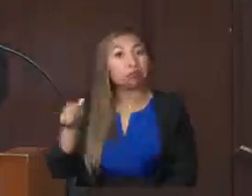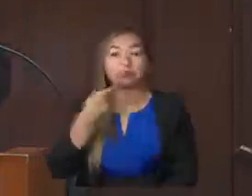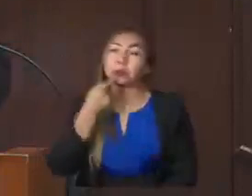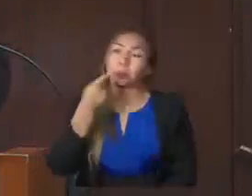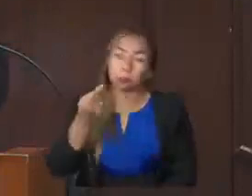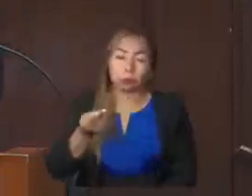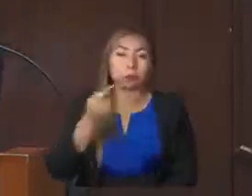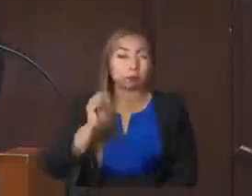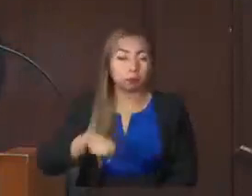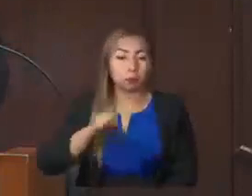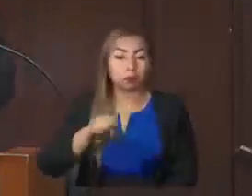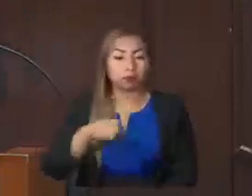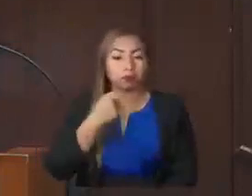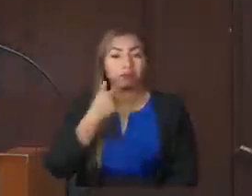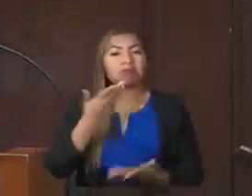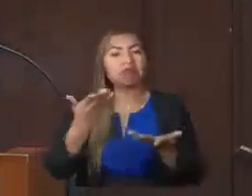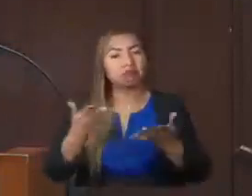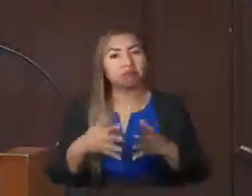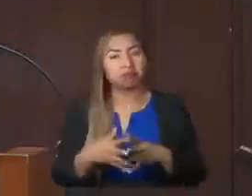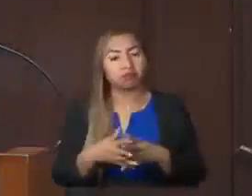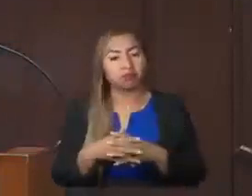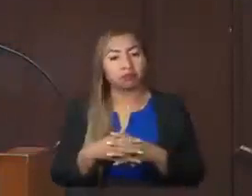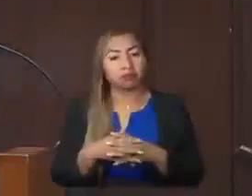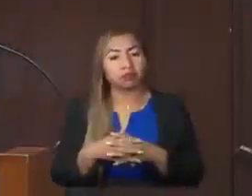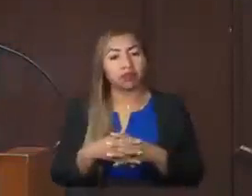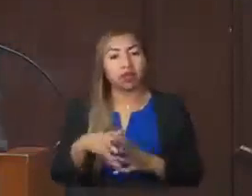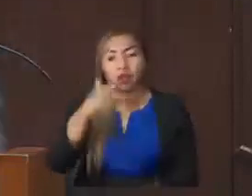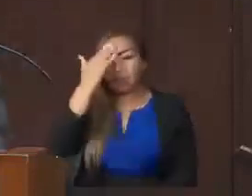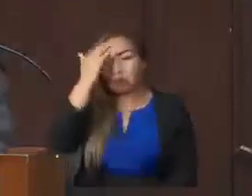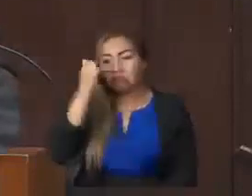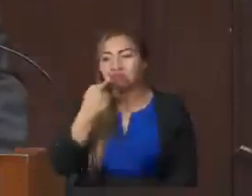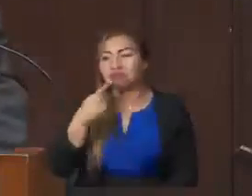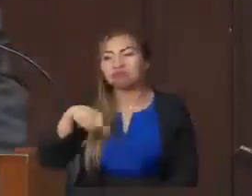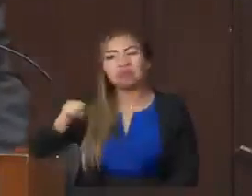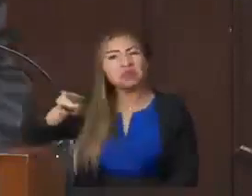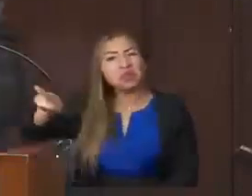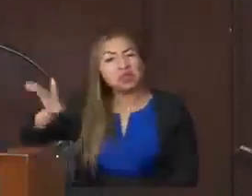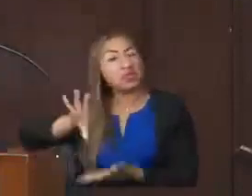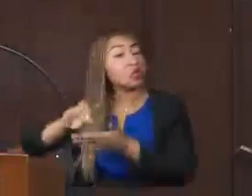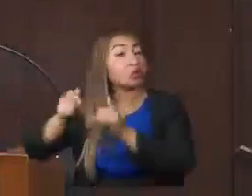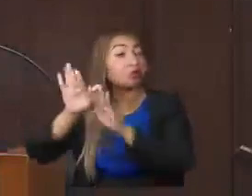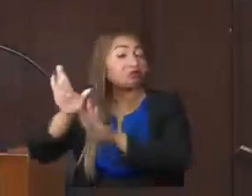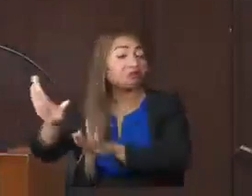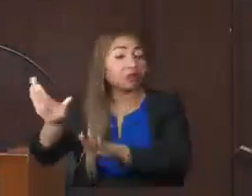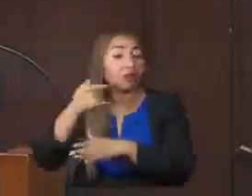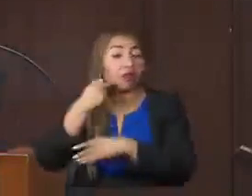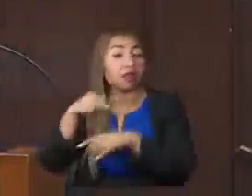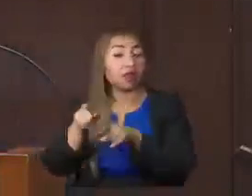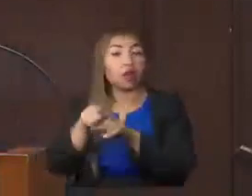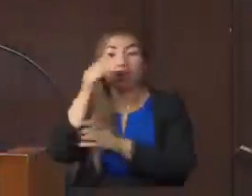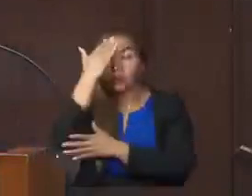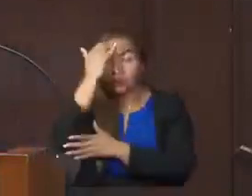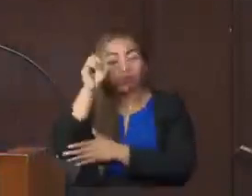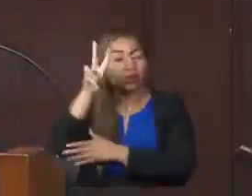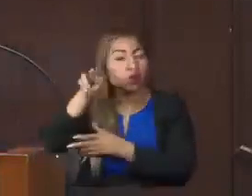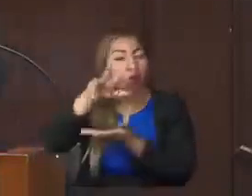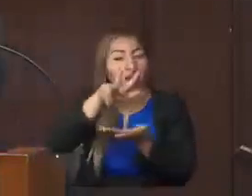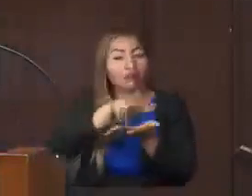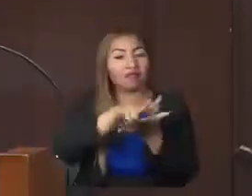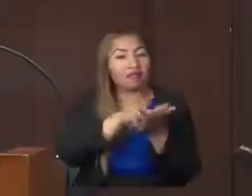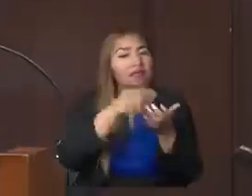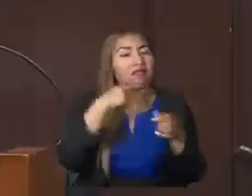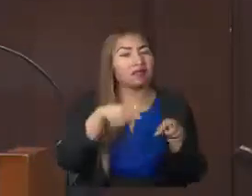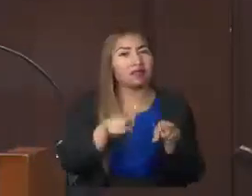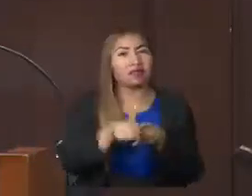¿por qué se reeligen? Porque tienen el lenguaje de su pueblo. ¿Por qué no aprueban una constituyente